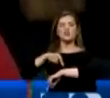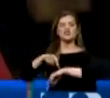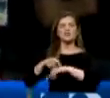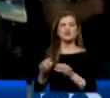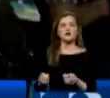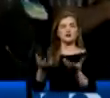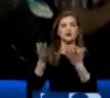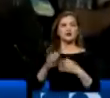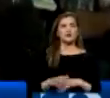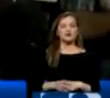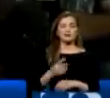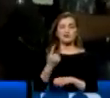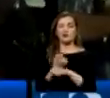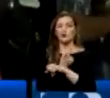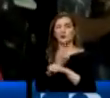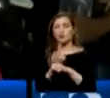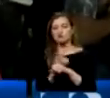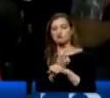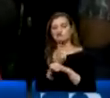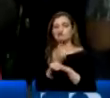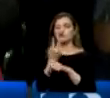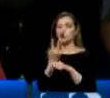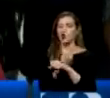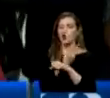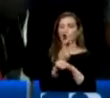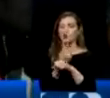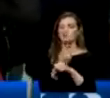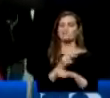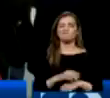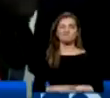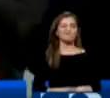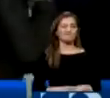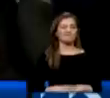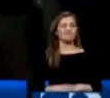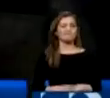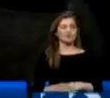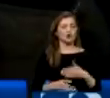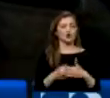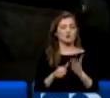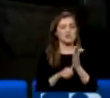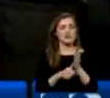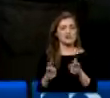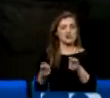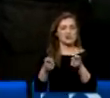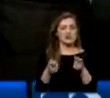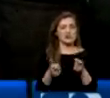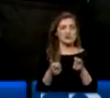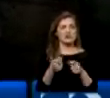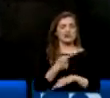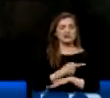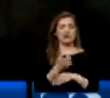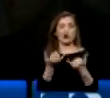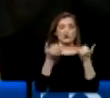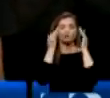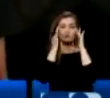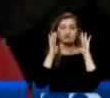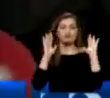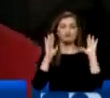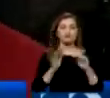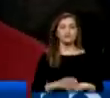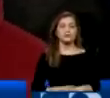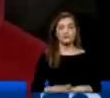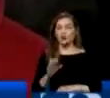Tengo entendido que está entre una dos horas por mucho, me supieron decir. No sé cómo será el día de hoy, la verdad, desconozco.